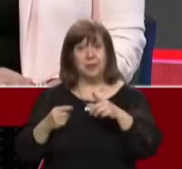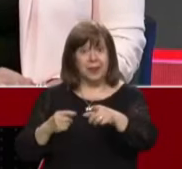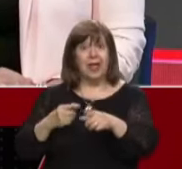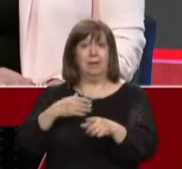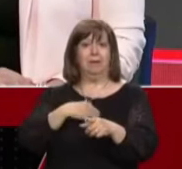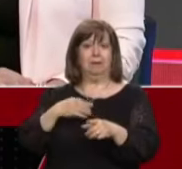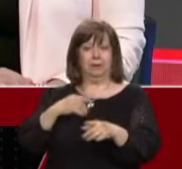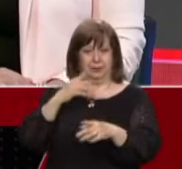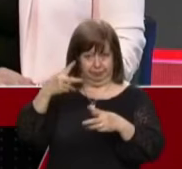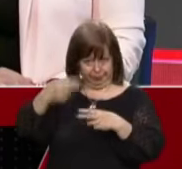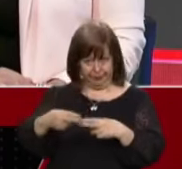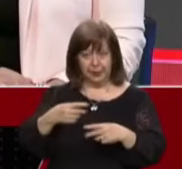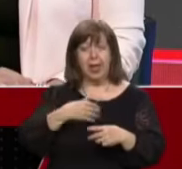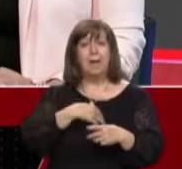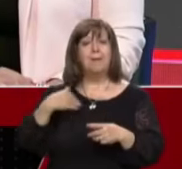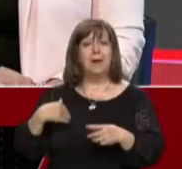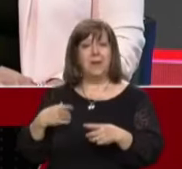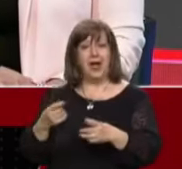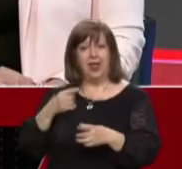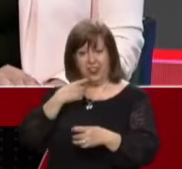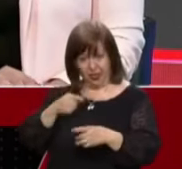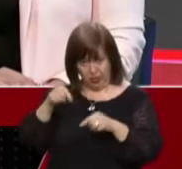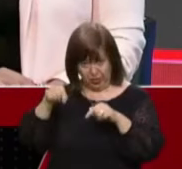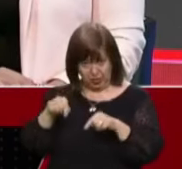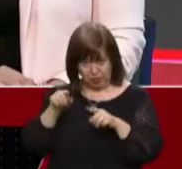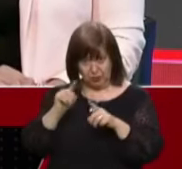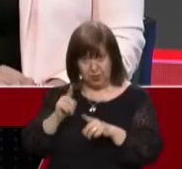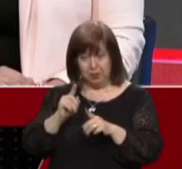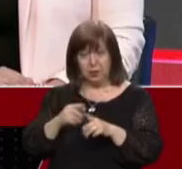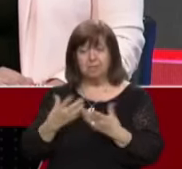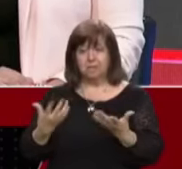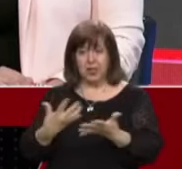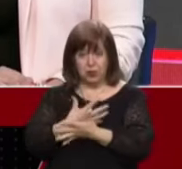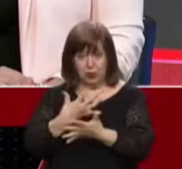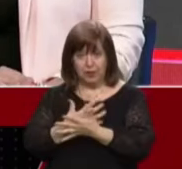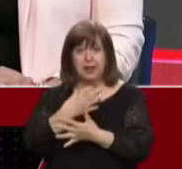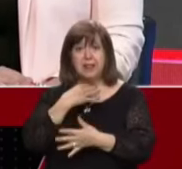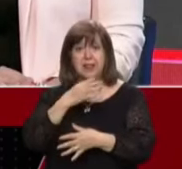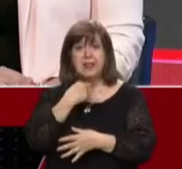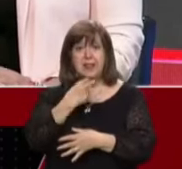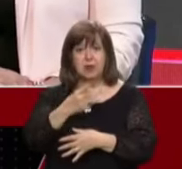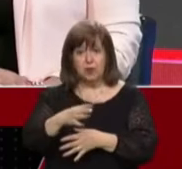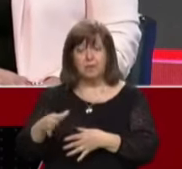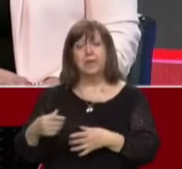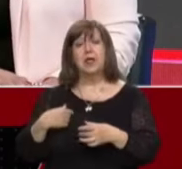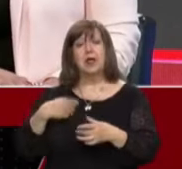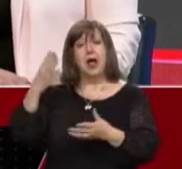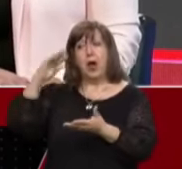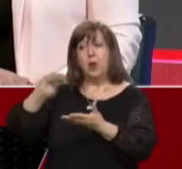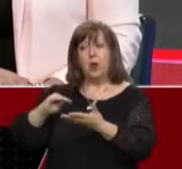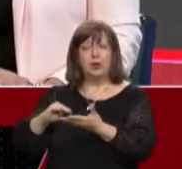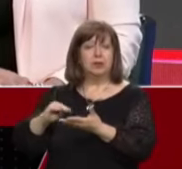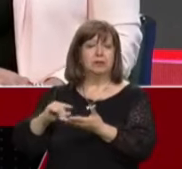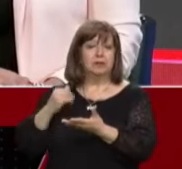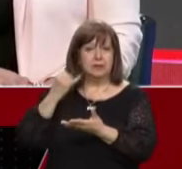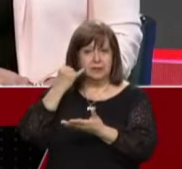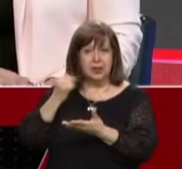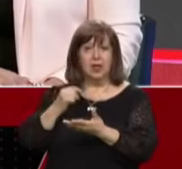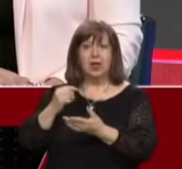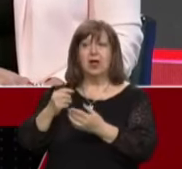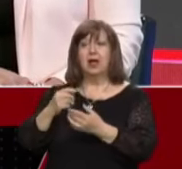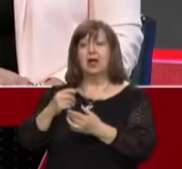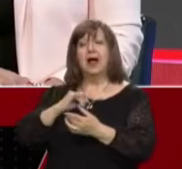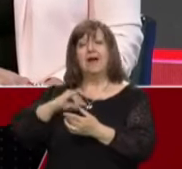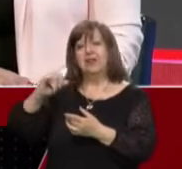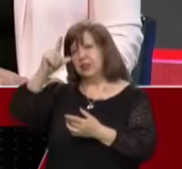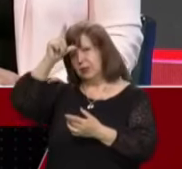quien además estuvieron reunidos hoy con el abogado que los representa en este caso, porque la denuncia está radicada en la Fiscalía